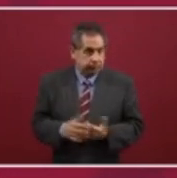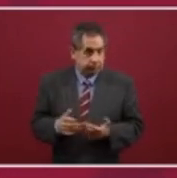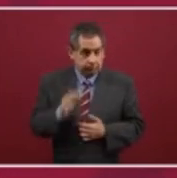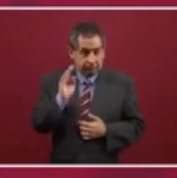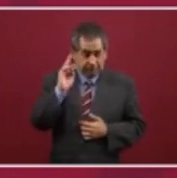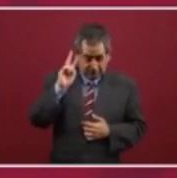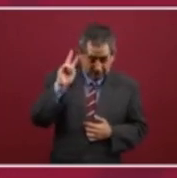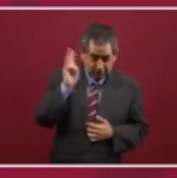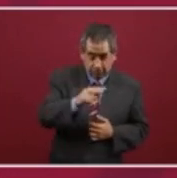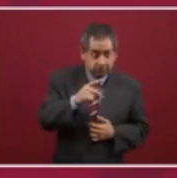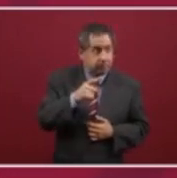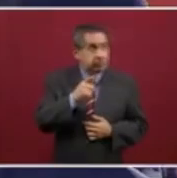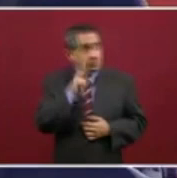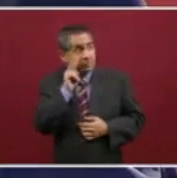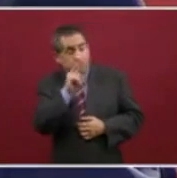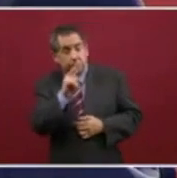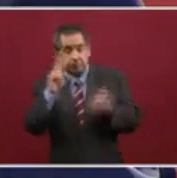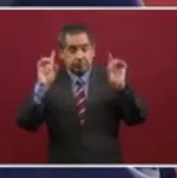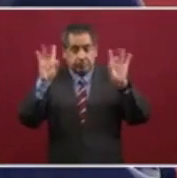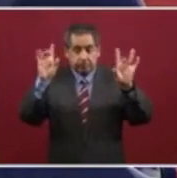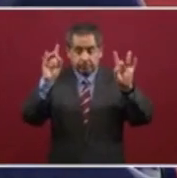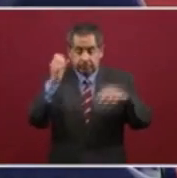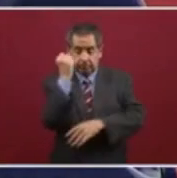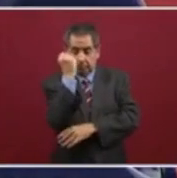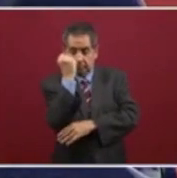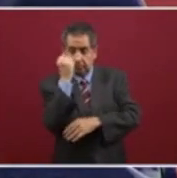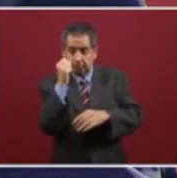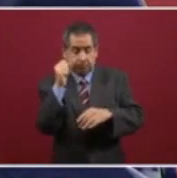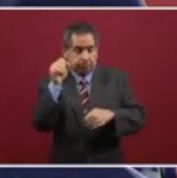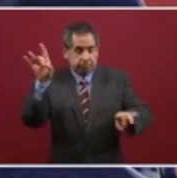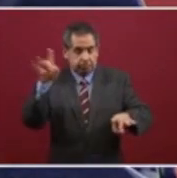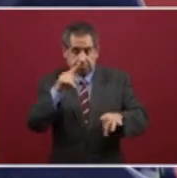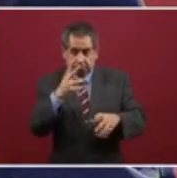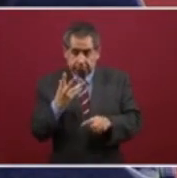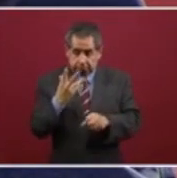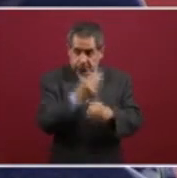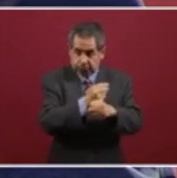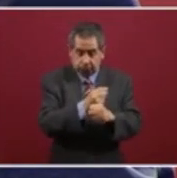existe, de reforzar